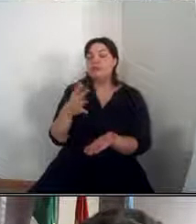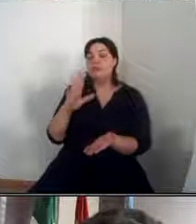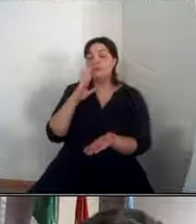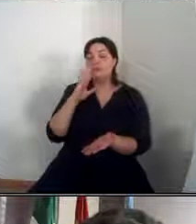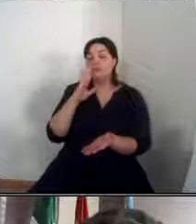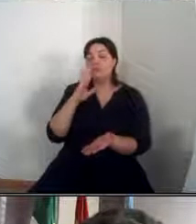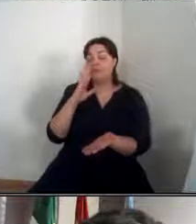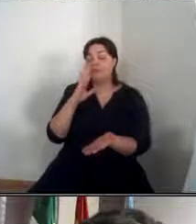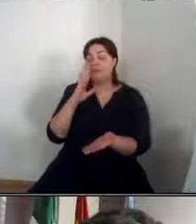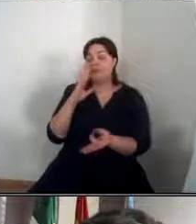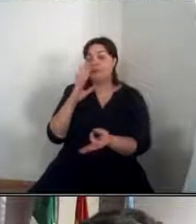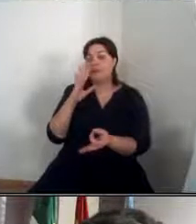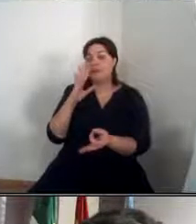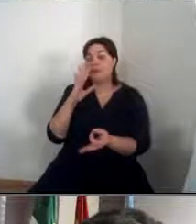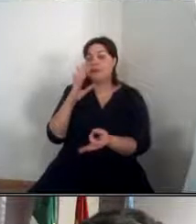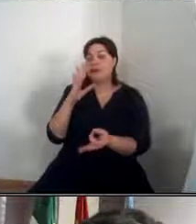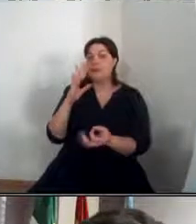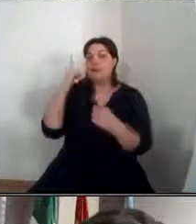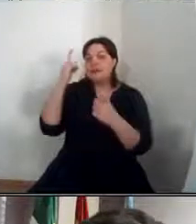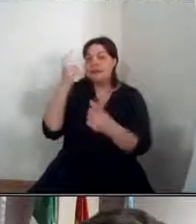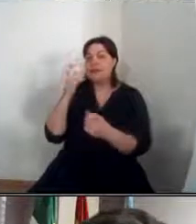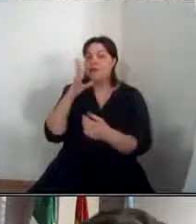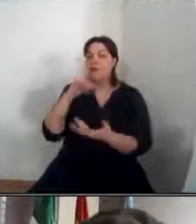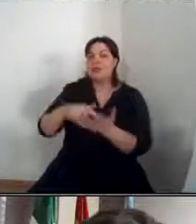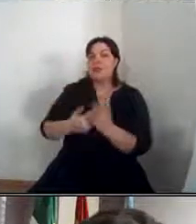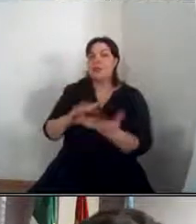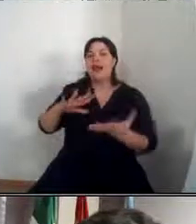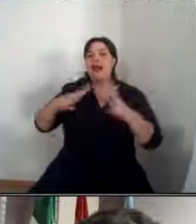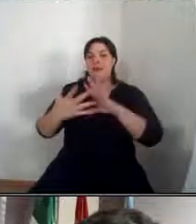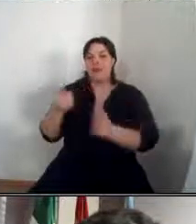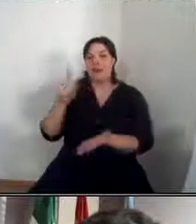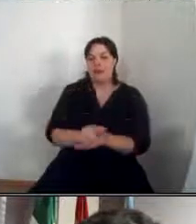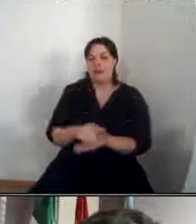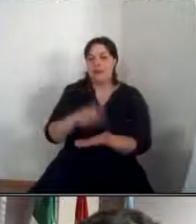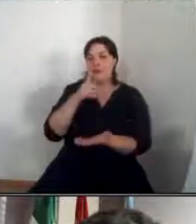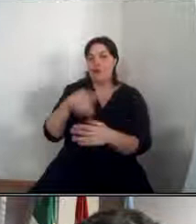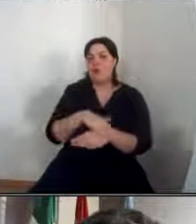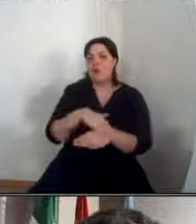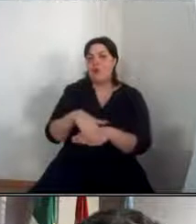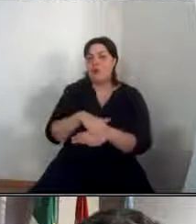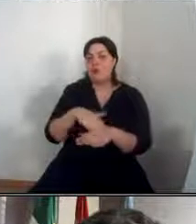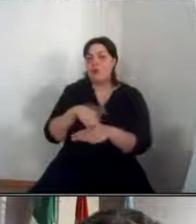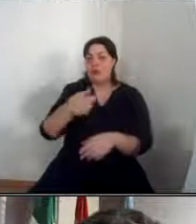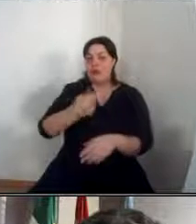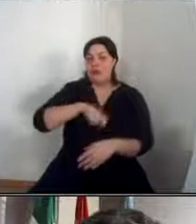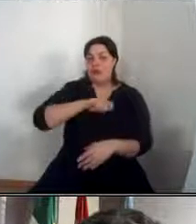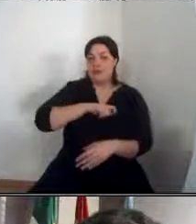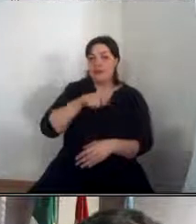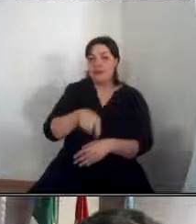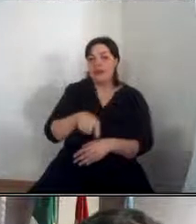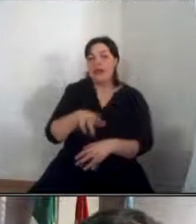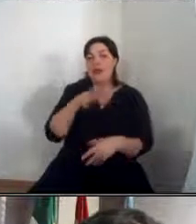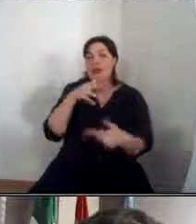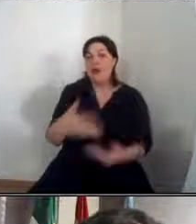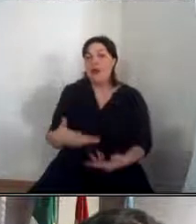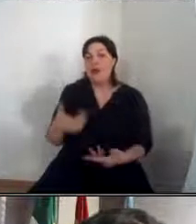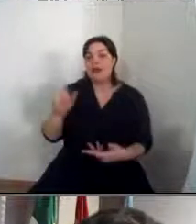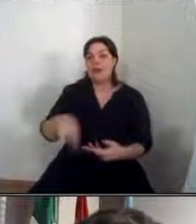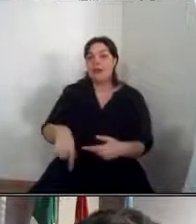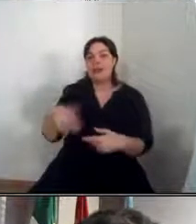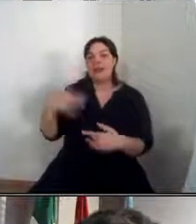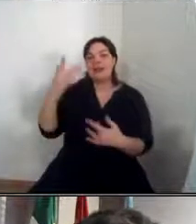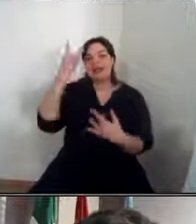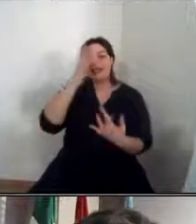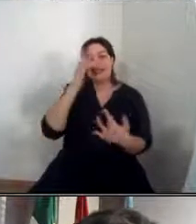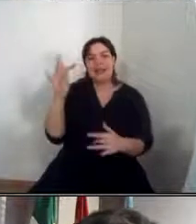que se cambie lo que es este sistema, para que también el gobierno de España, este actual gobierno, sea más